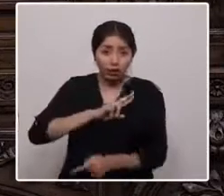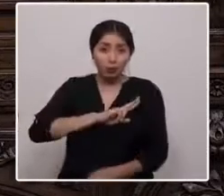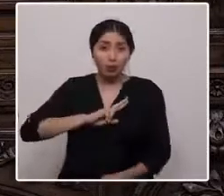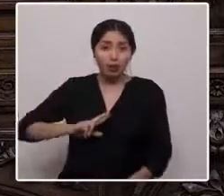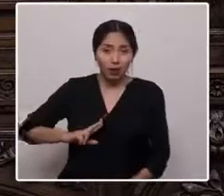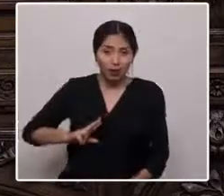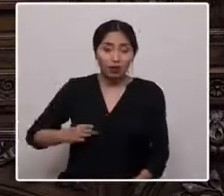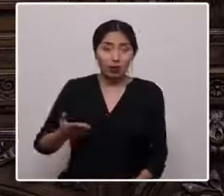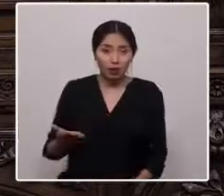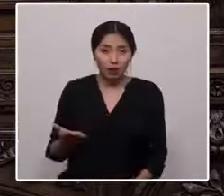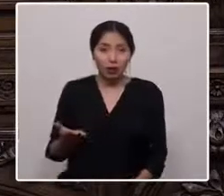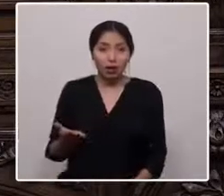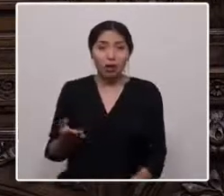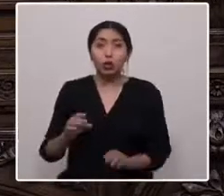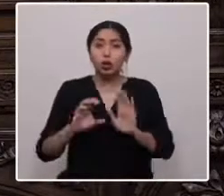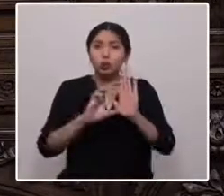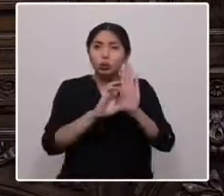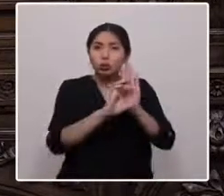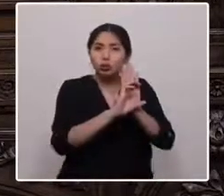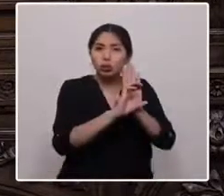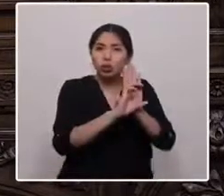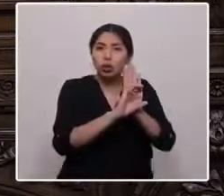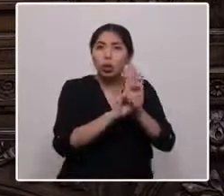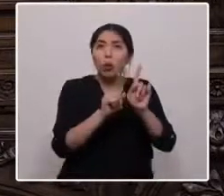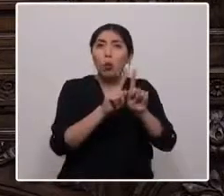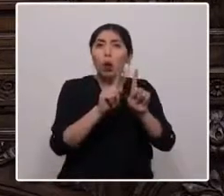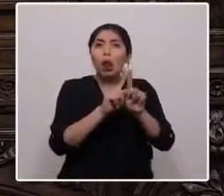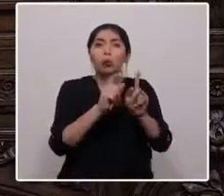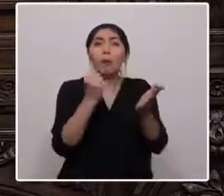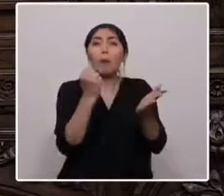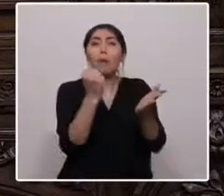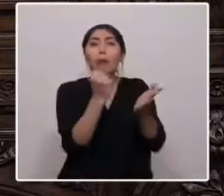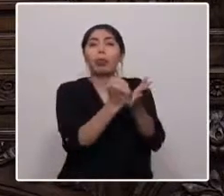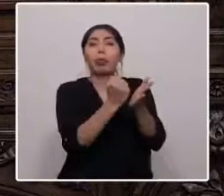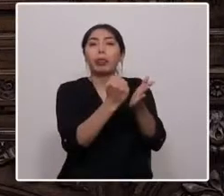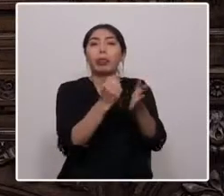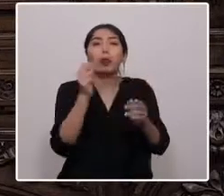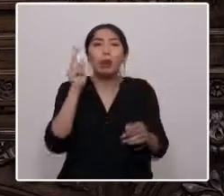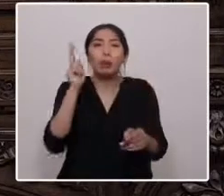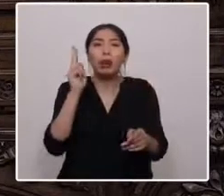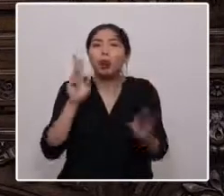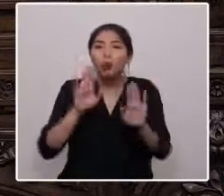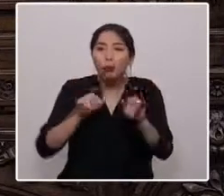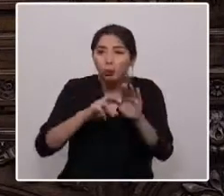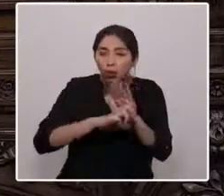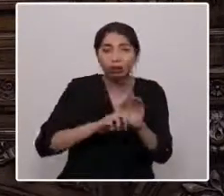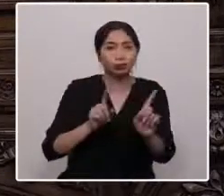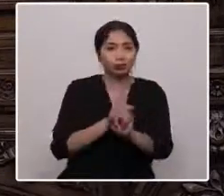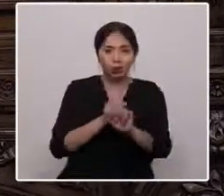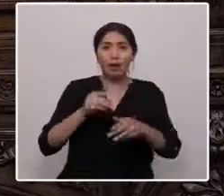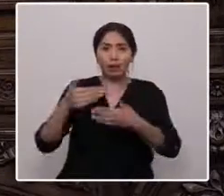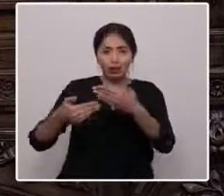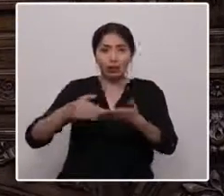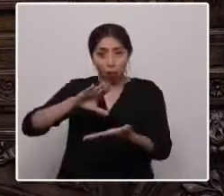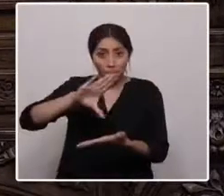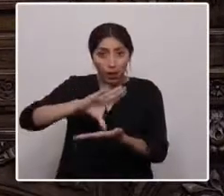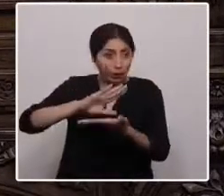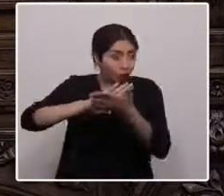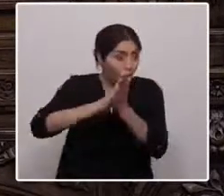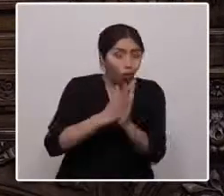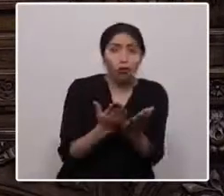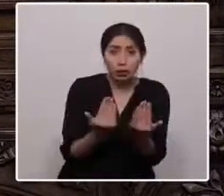la constitución en un nuevo transantiago avancemos a un país en que todos merecemos igual respeto